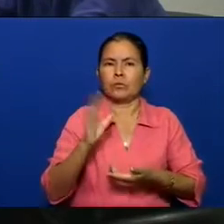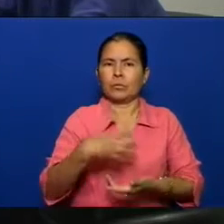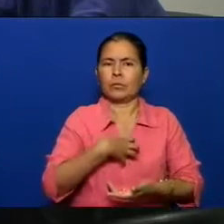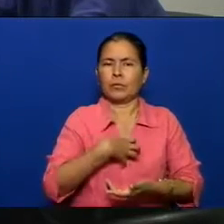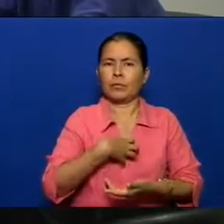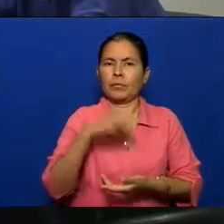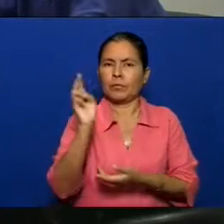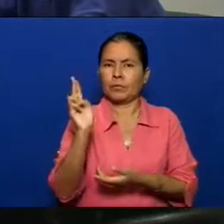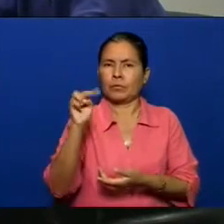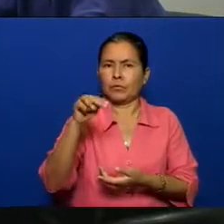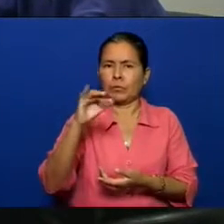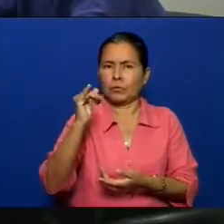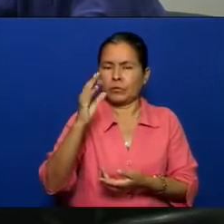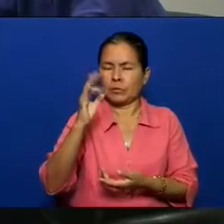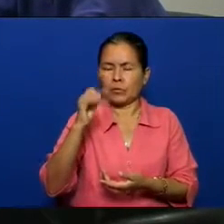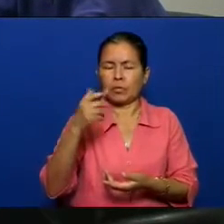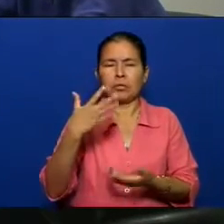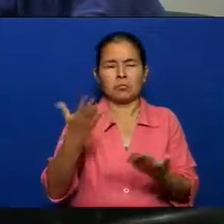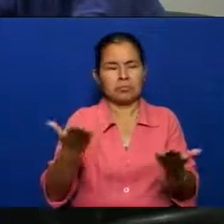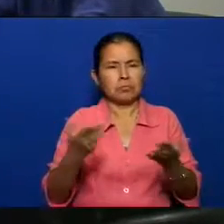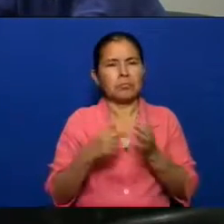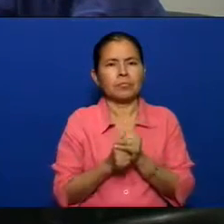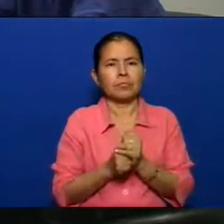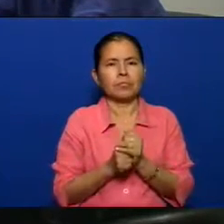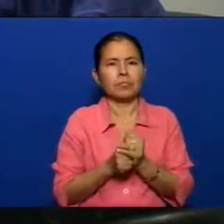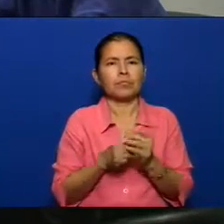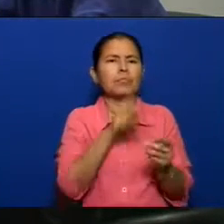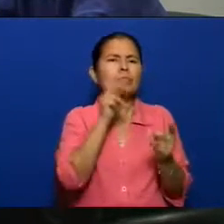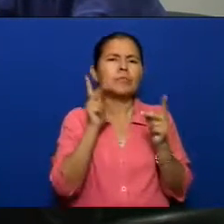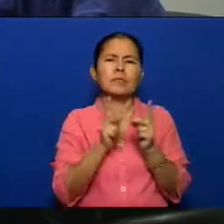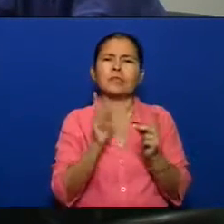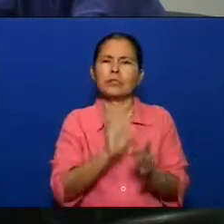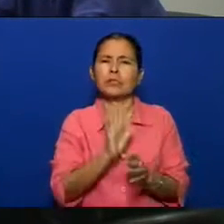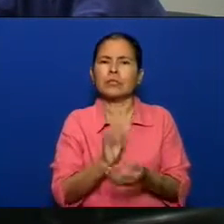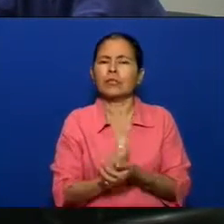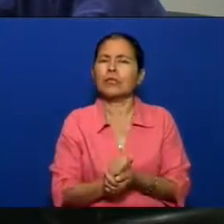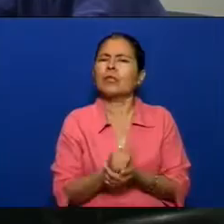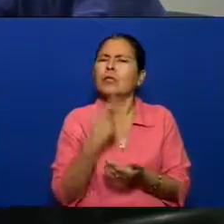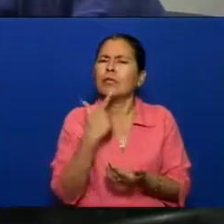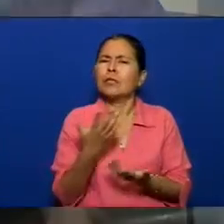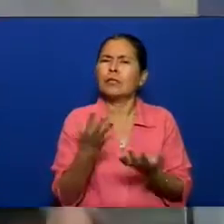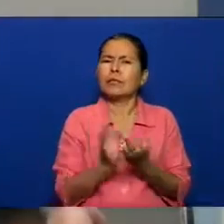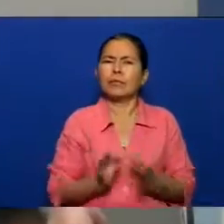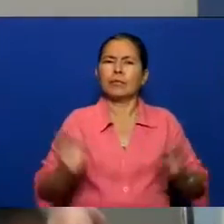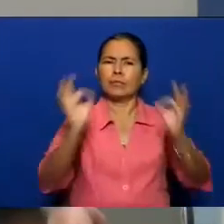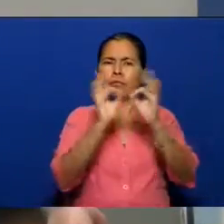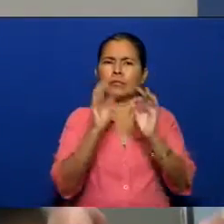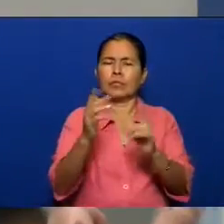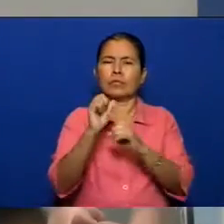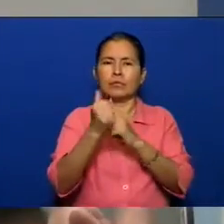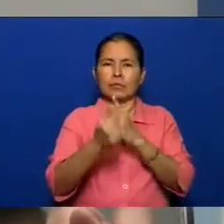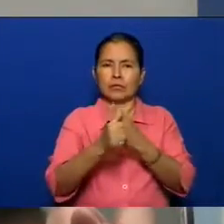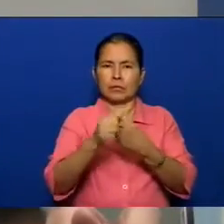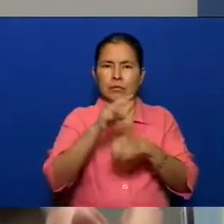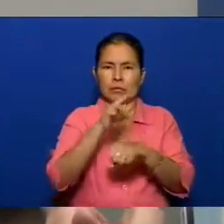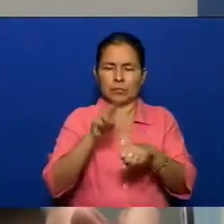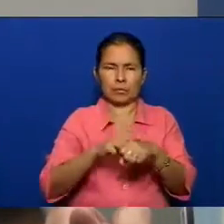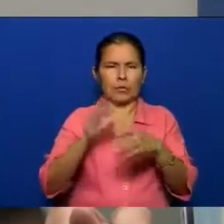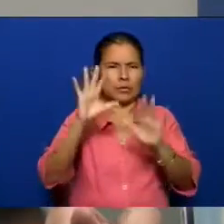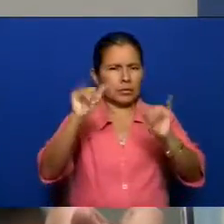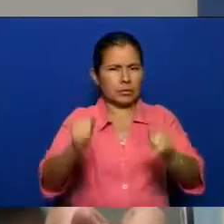UNICEF está aquí para aportar. Perfecto. ¿Qué tan importante es que la Asamblea Nacional haya aprobado un código de